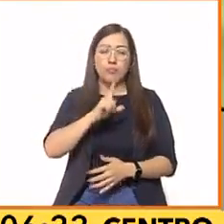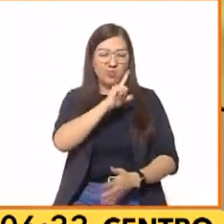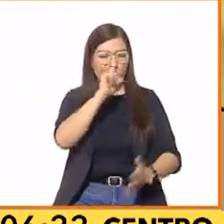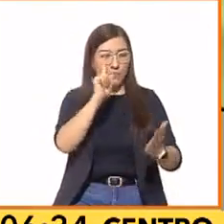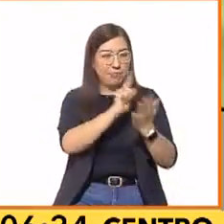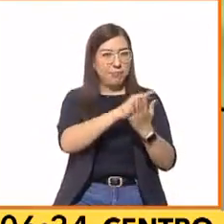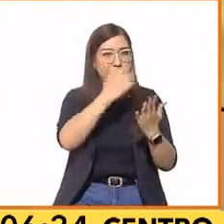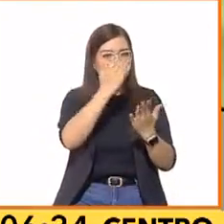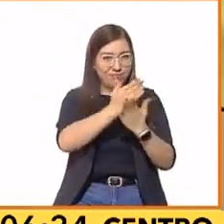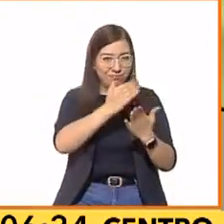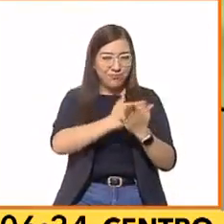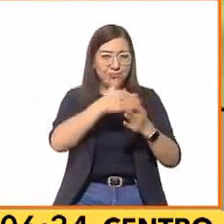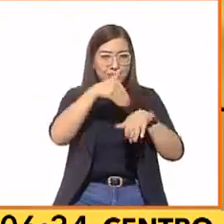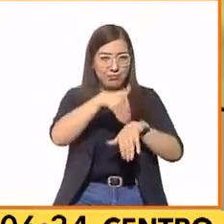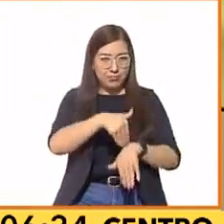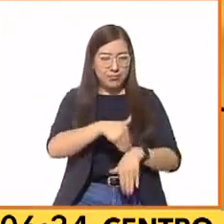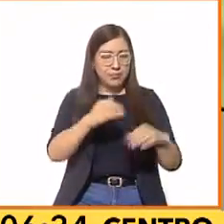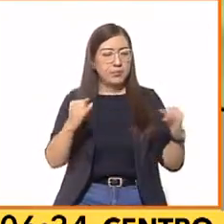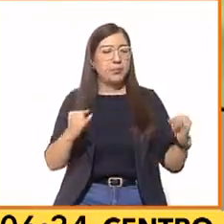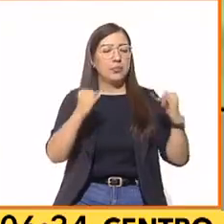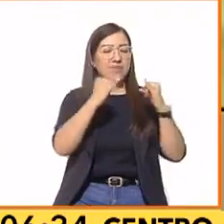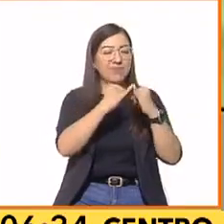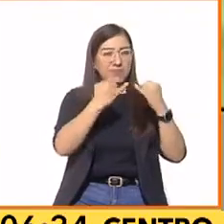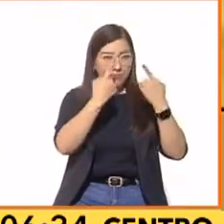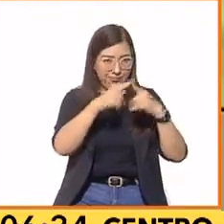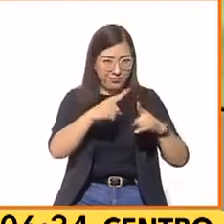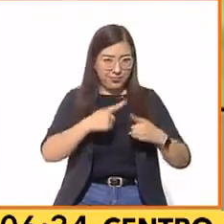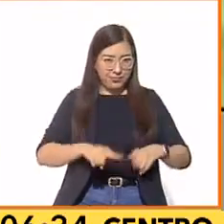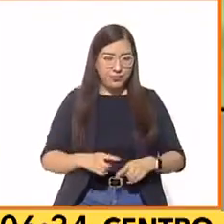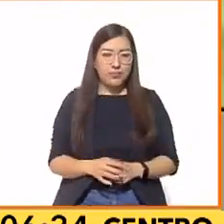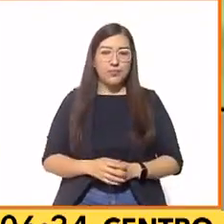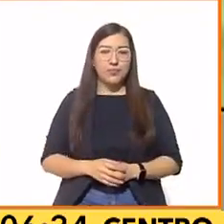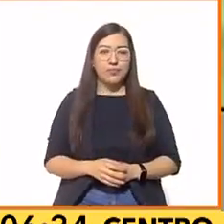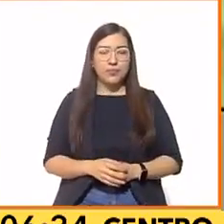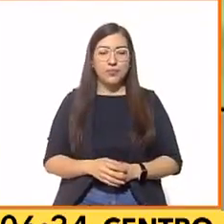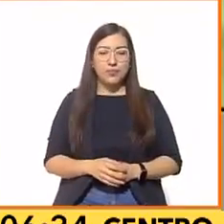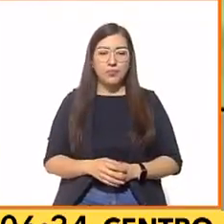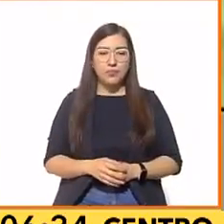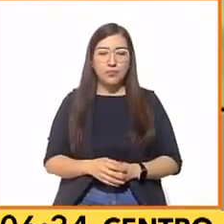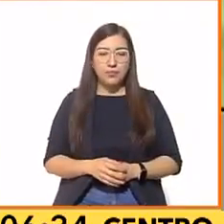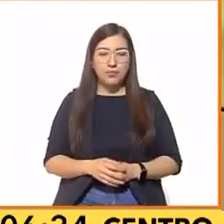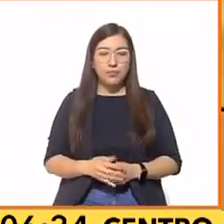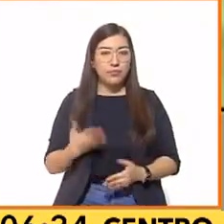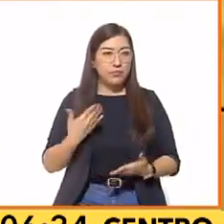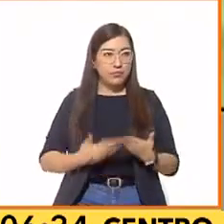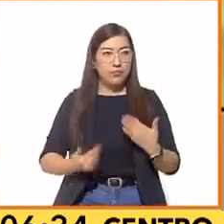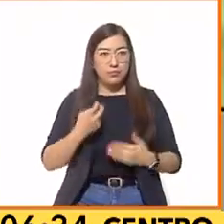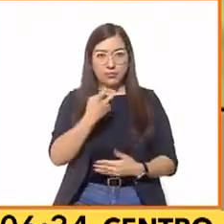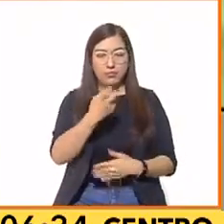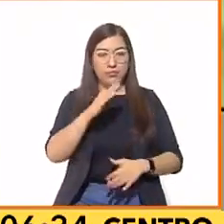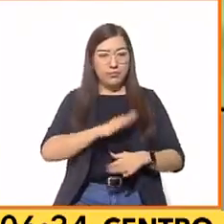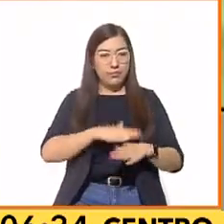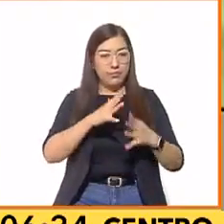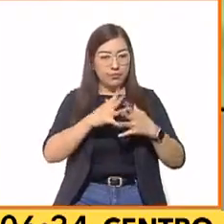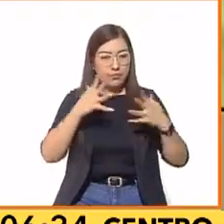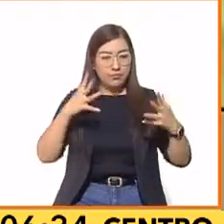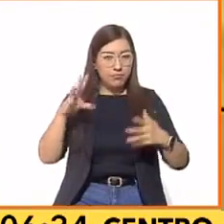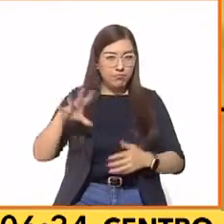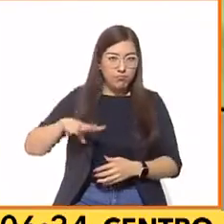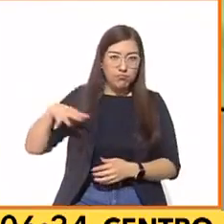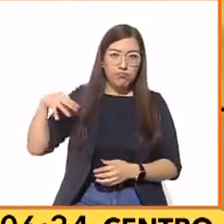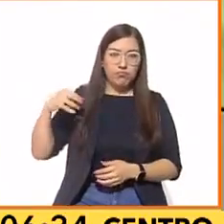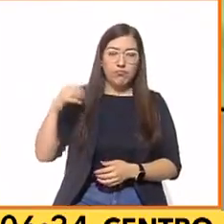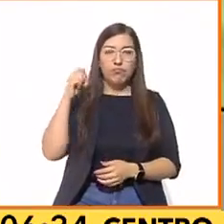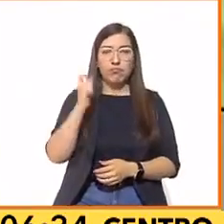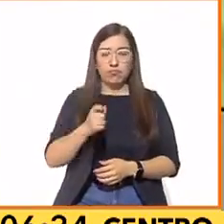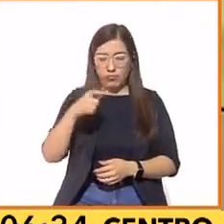a las instituciones. Y bueno, por fortuna este esfuerzo extraordinario valió la pena porque México pudo